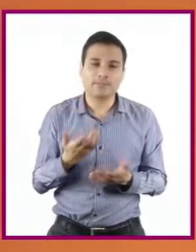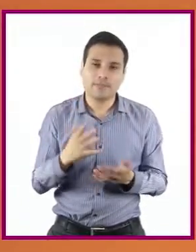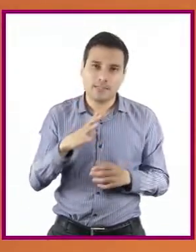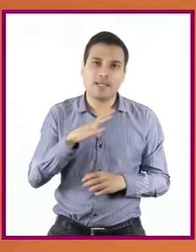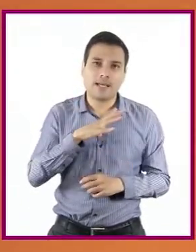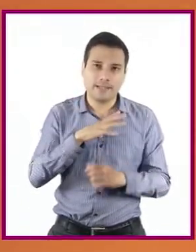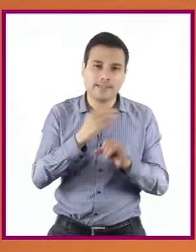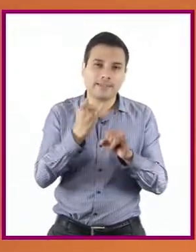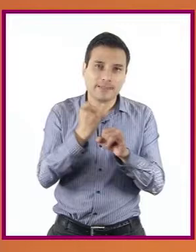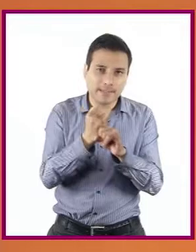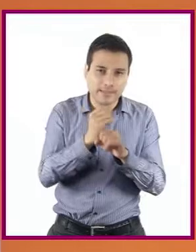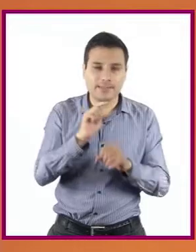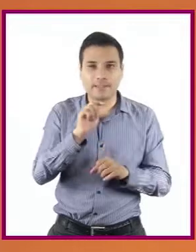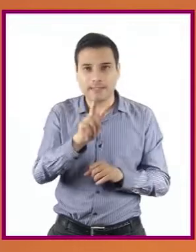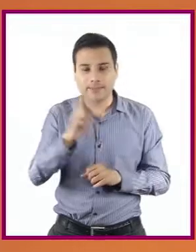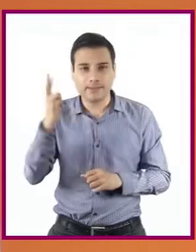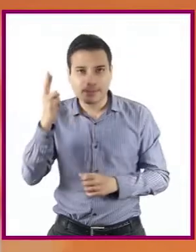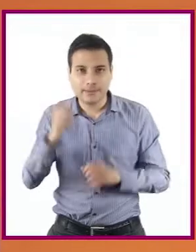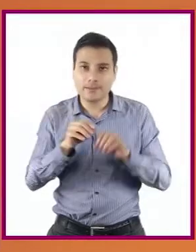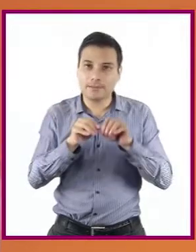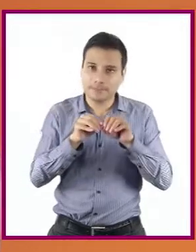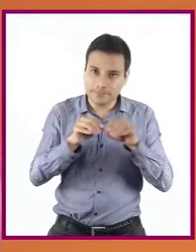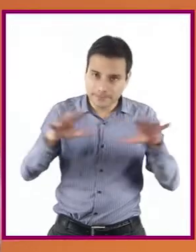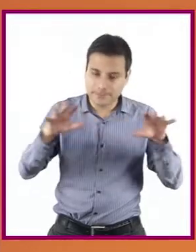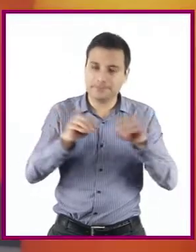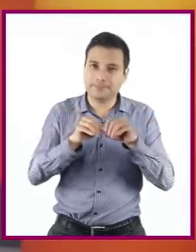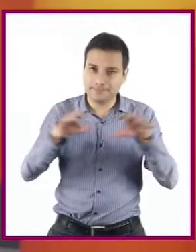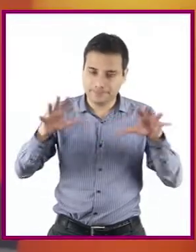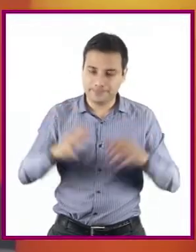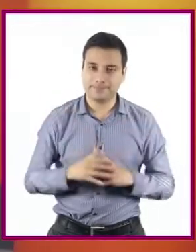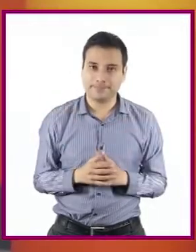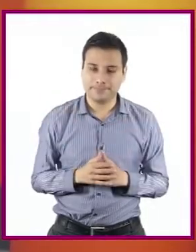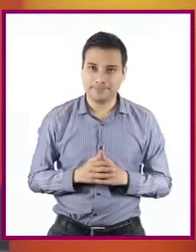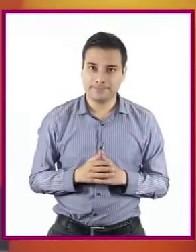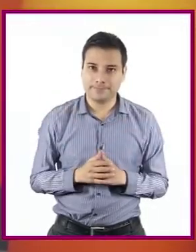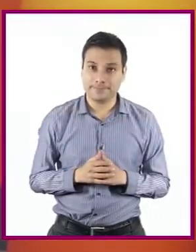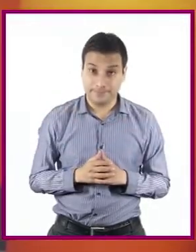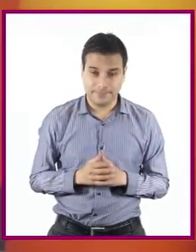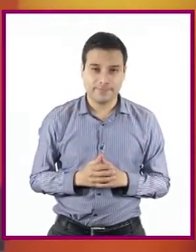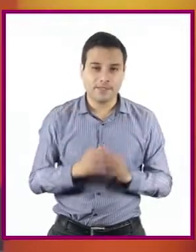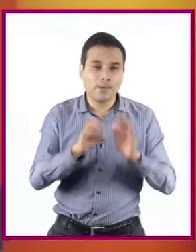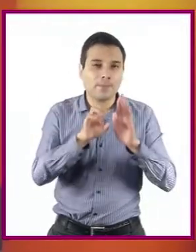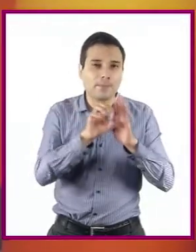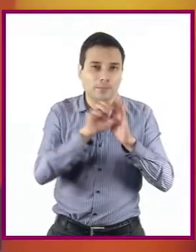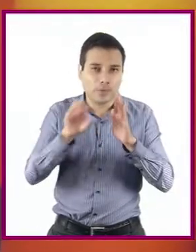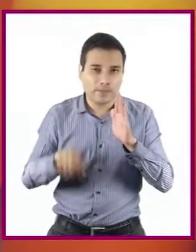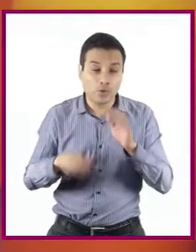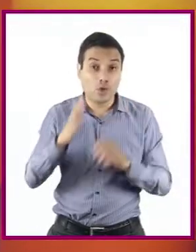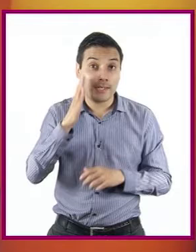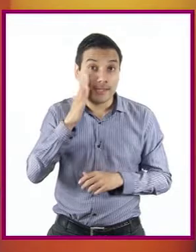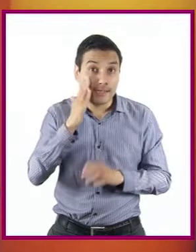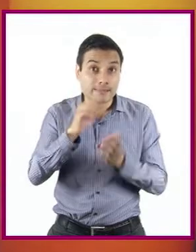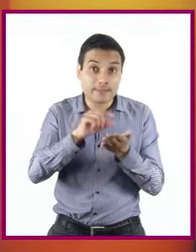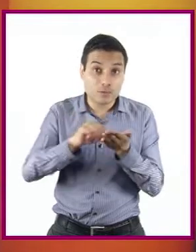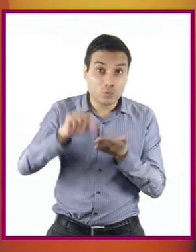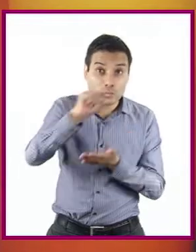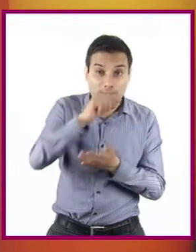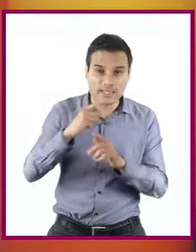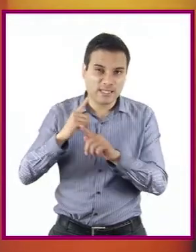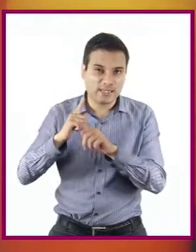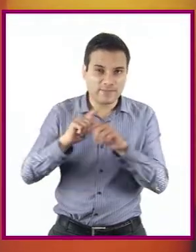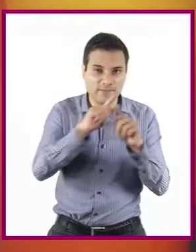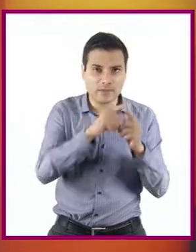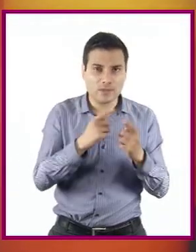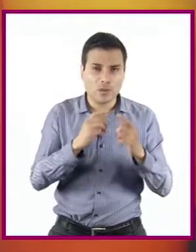comunicación y particularmente de los medios digitales. Las redes sociales, por ejemplo, también son un medio en el que hay intercambio de